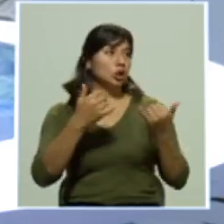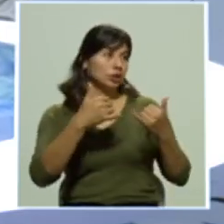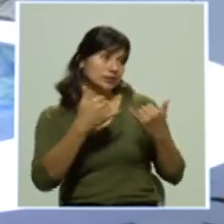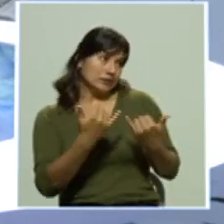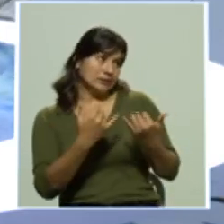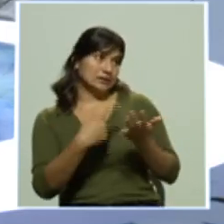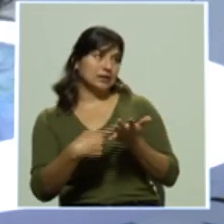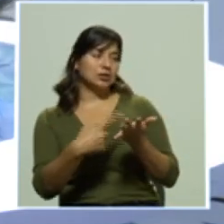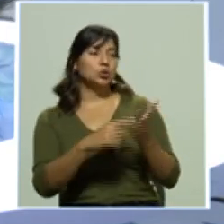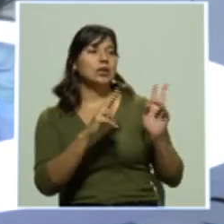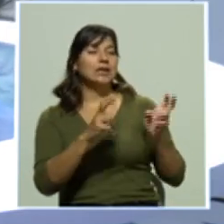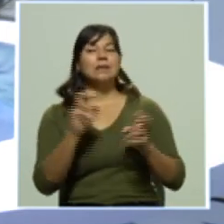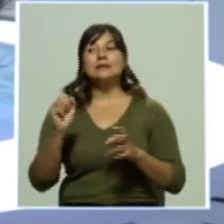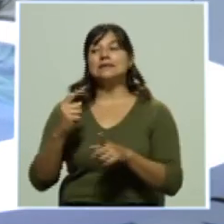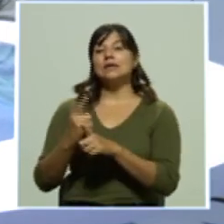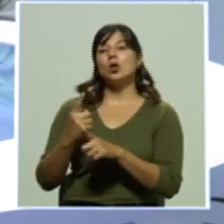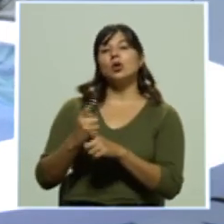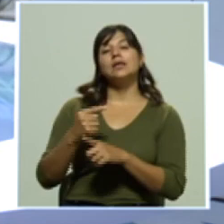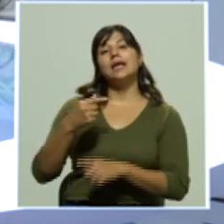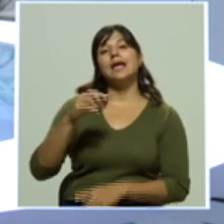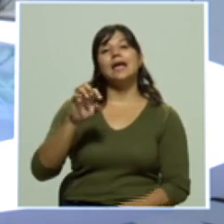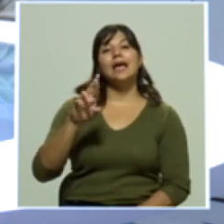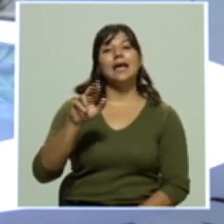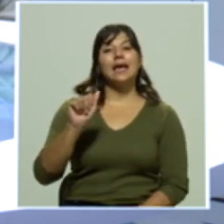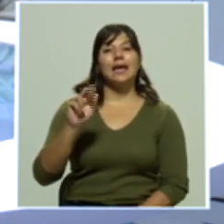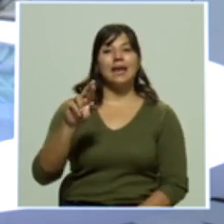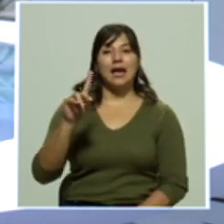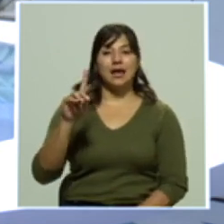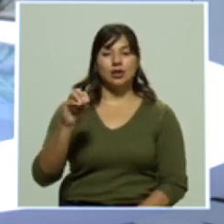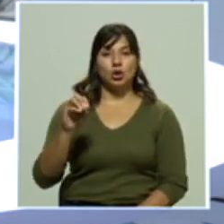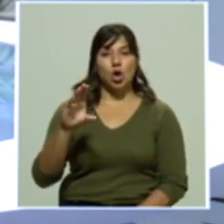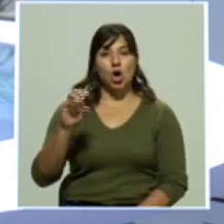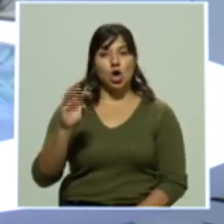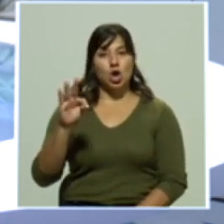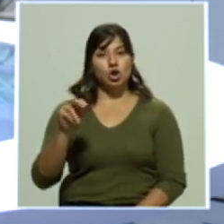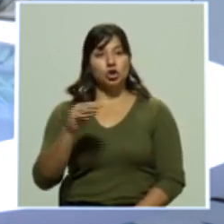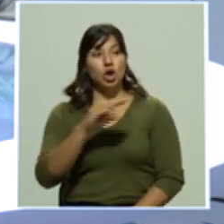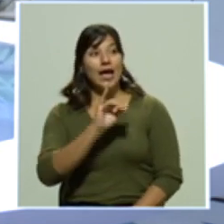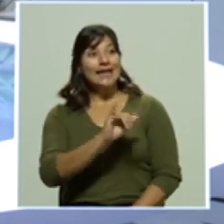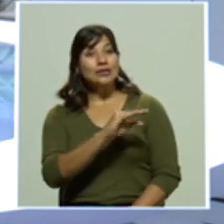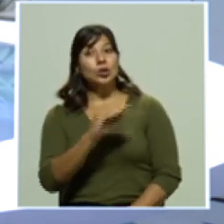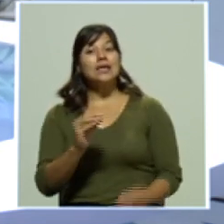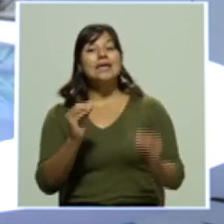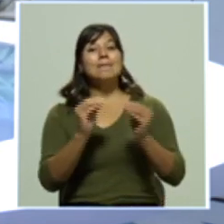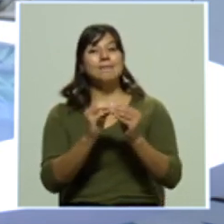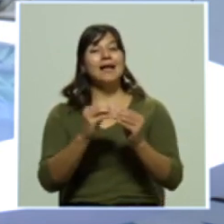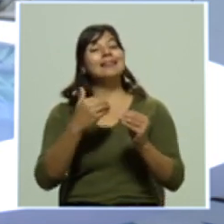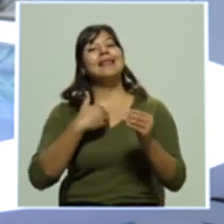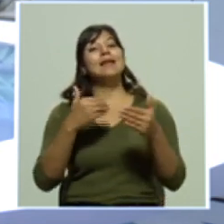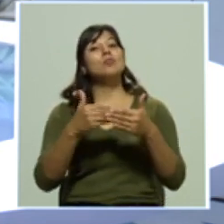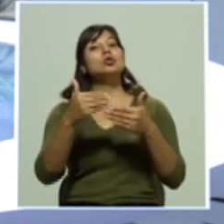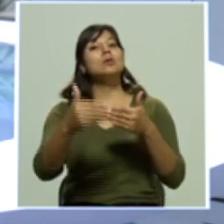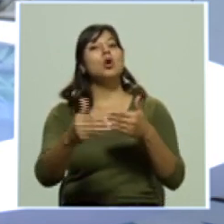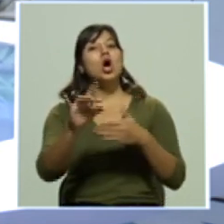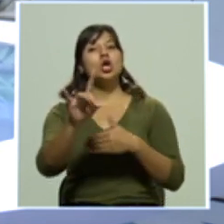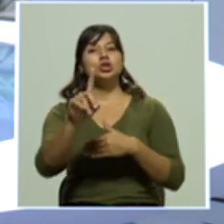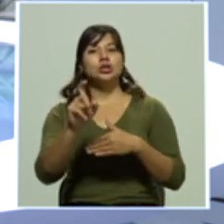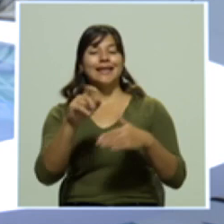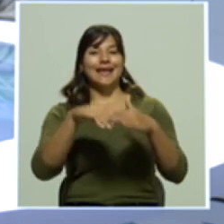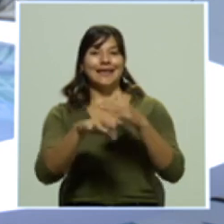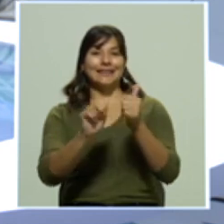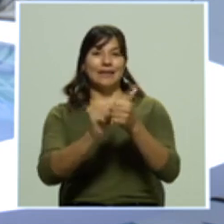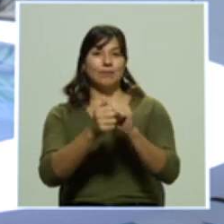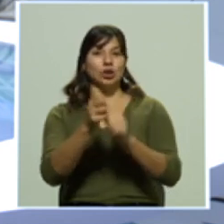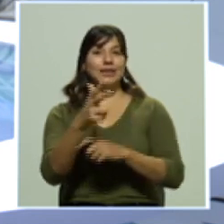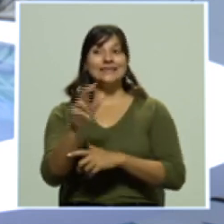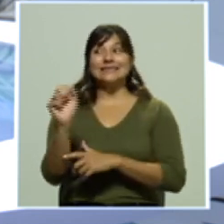Está en la mesa, está en la mesa. Buenísimo. Gerardo Coto, esto y mucho más lo vamos a tener ahora 8:30 en Deportivas del